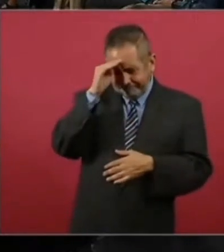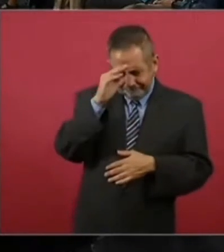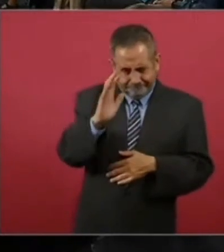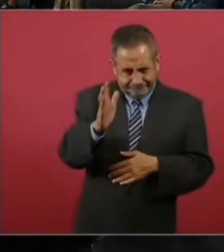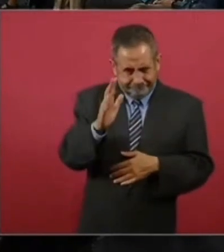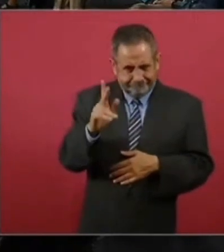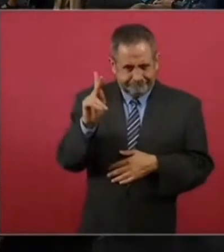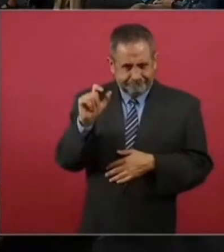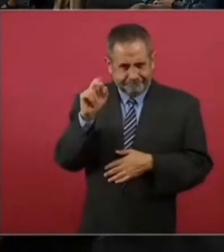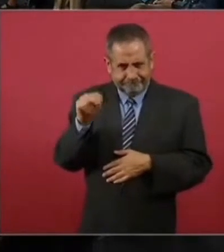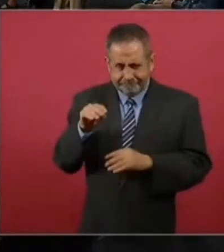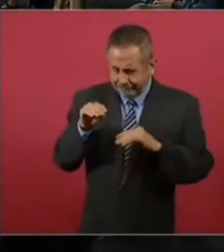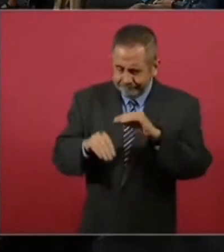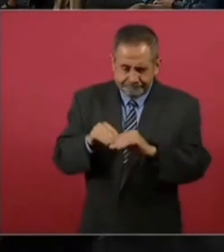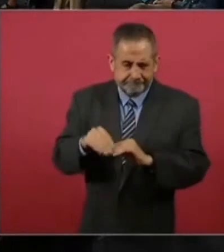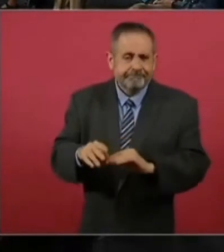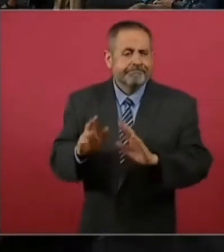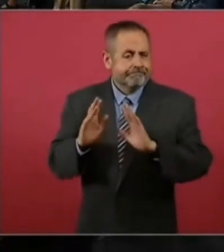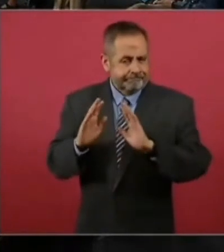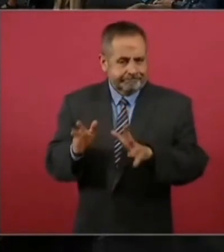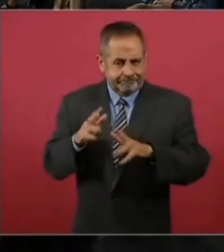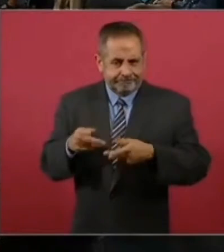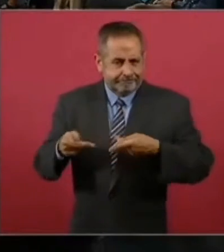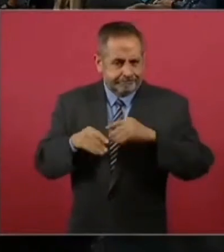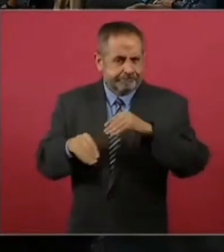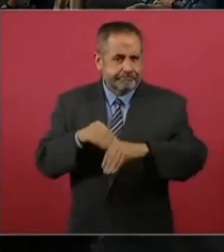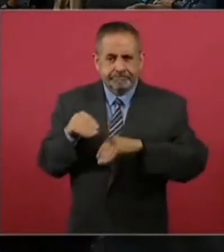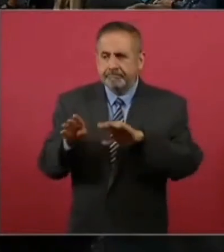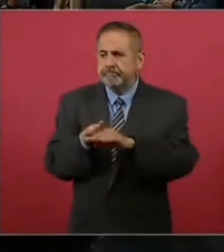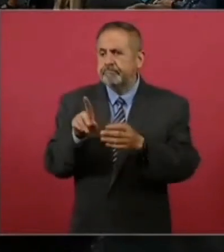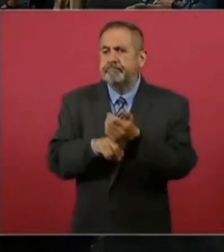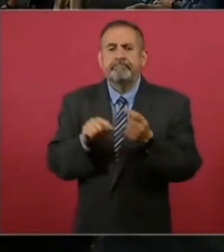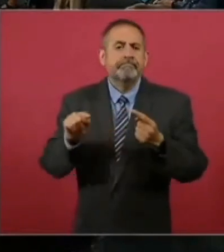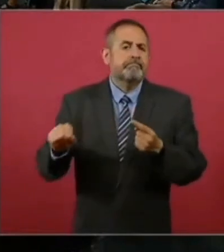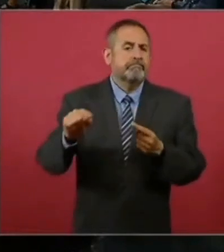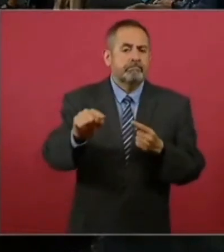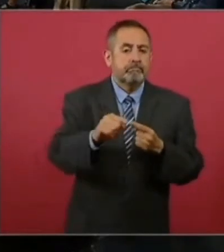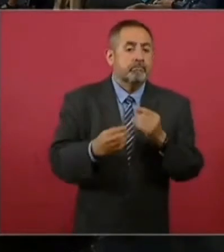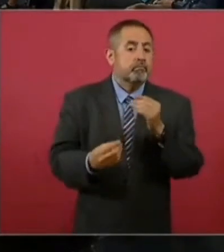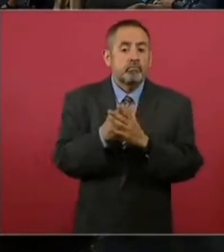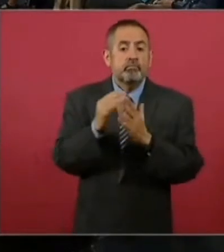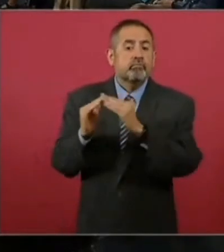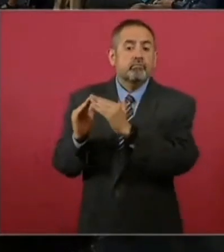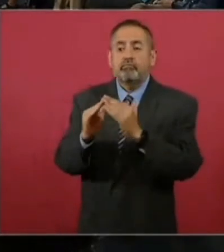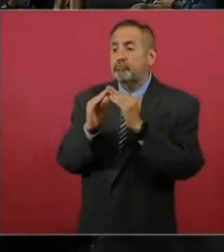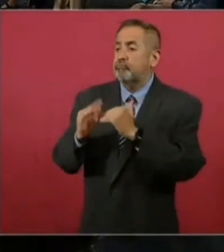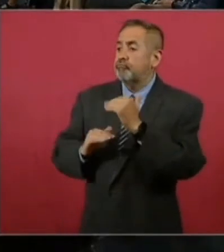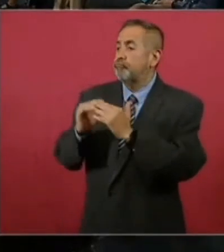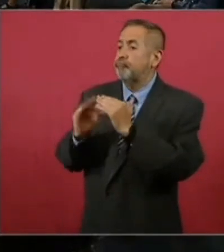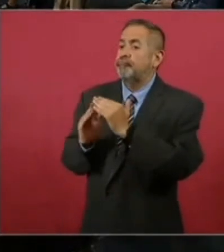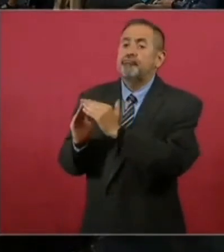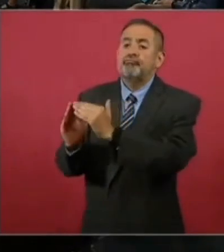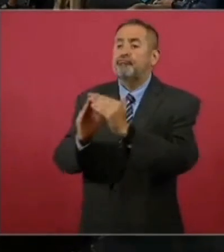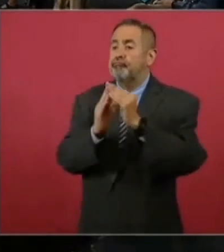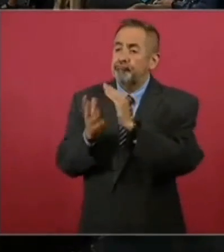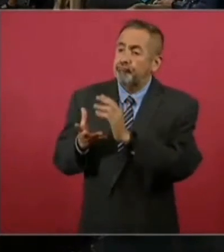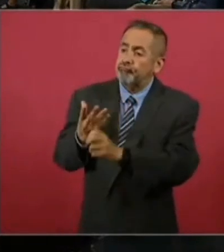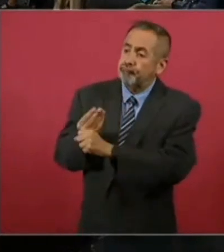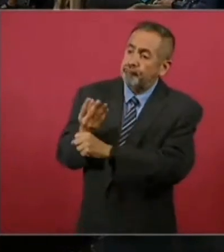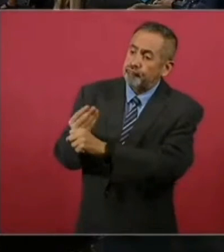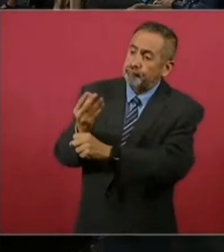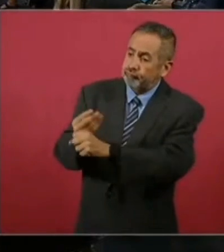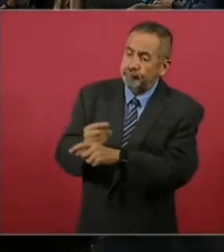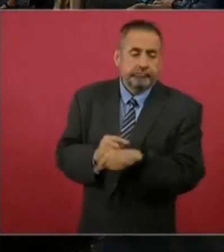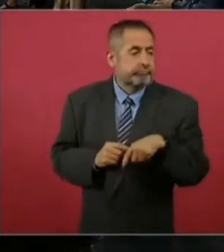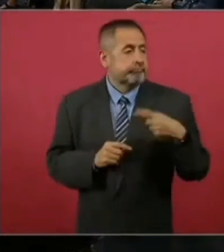Ya se están empezando a construir fraccionamientos y se están